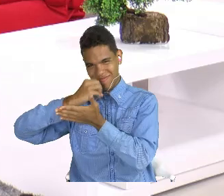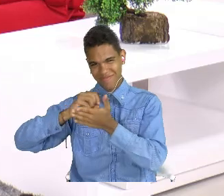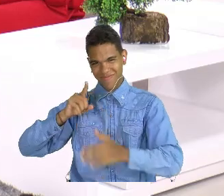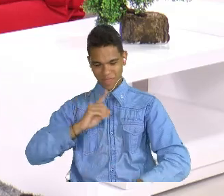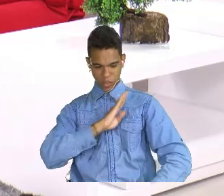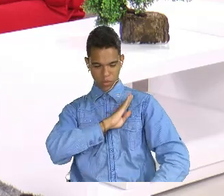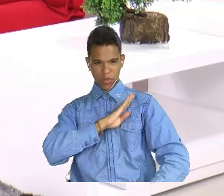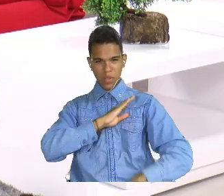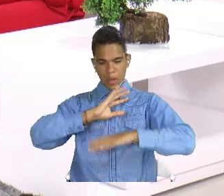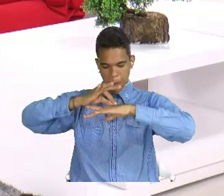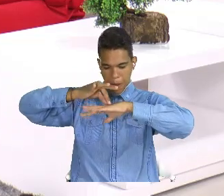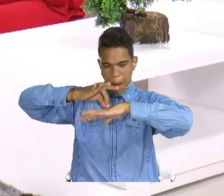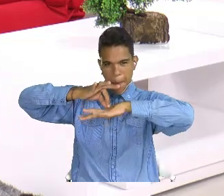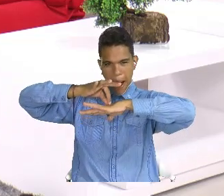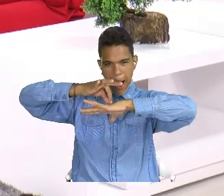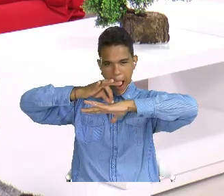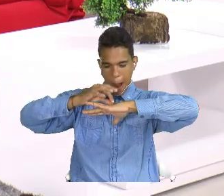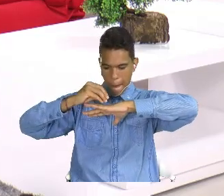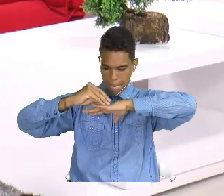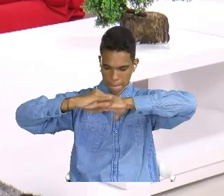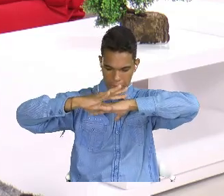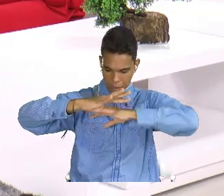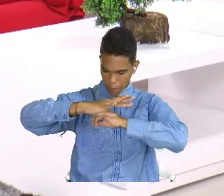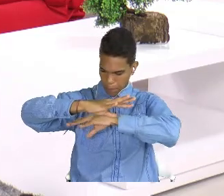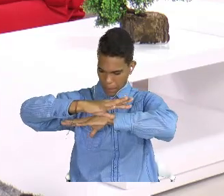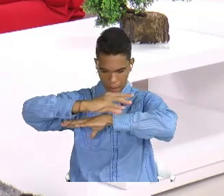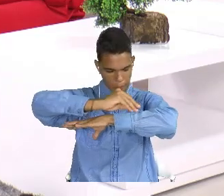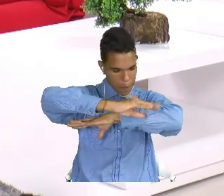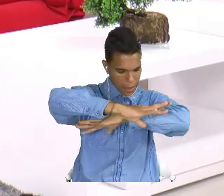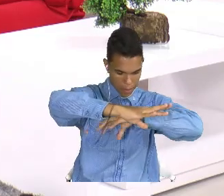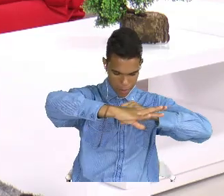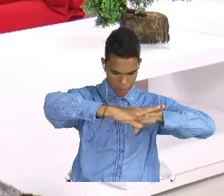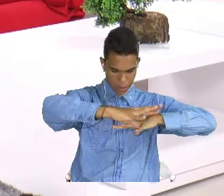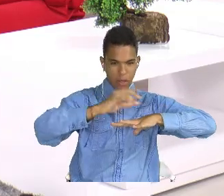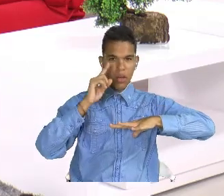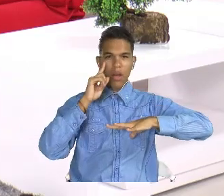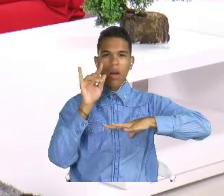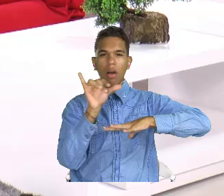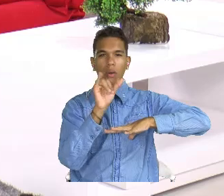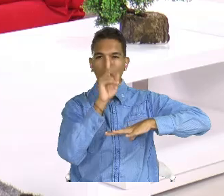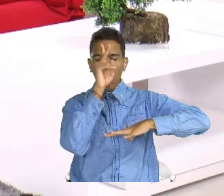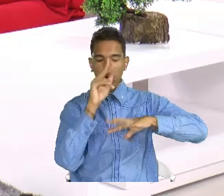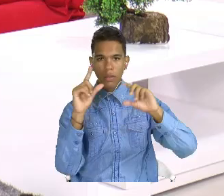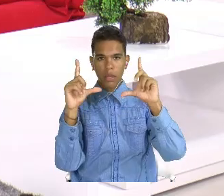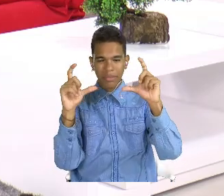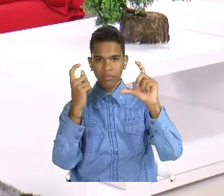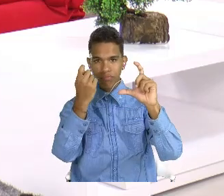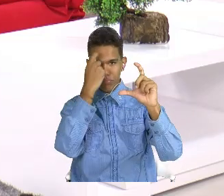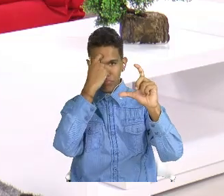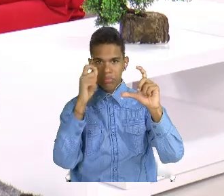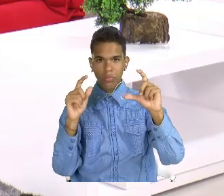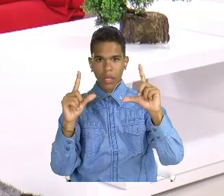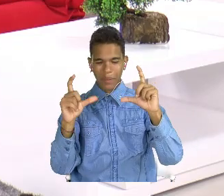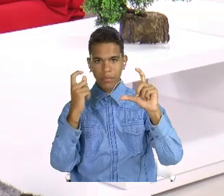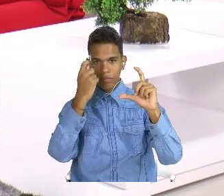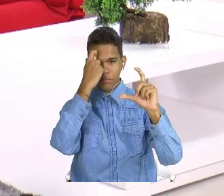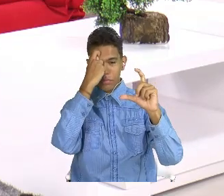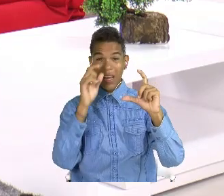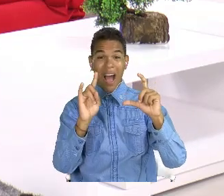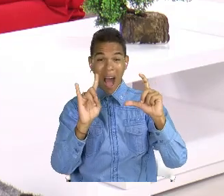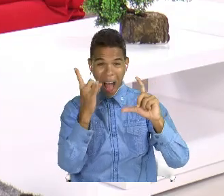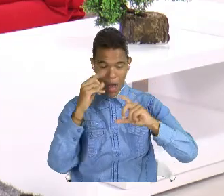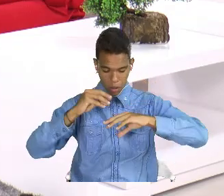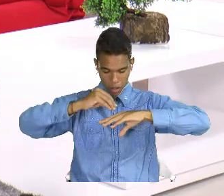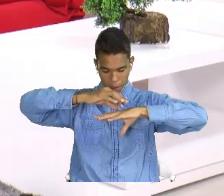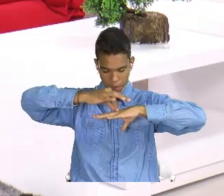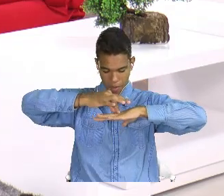eso. Y es la parte fotorreceptora. ¿Qué sucede? Si se daña la retina, obviamente hay un daño casi que irreversible y eso